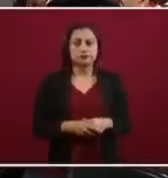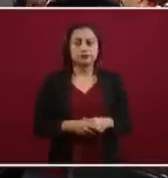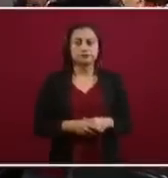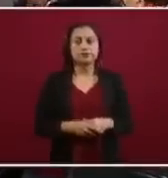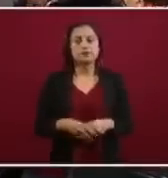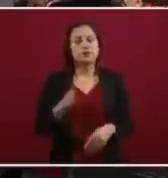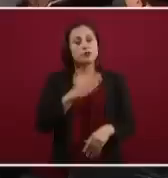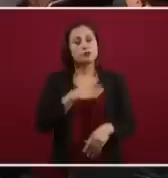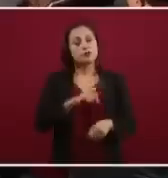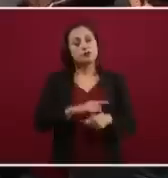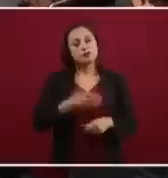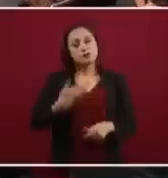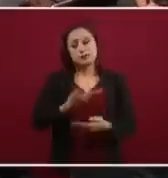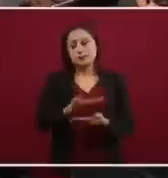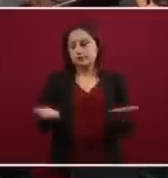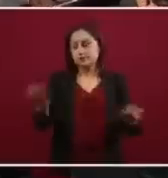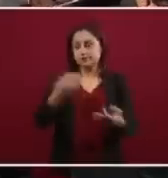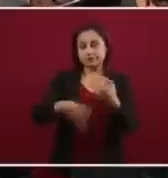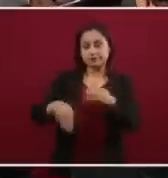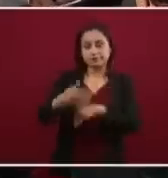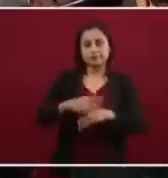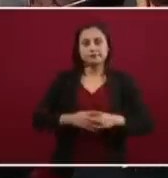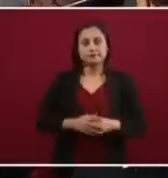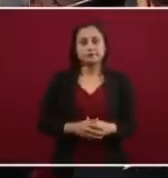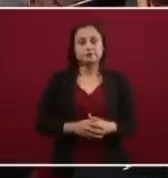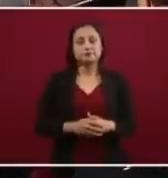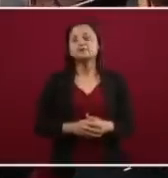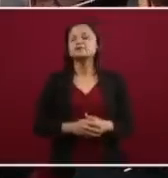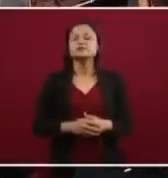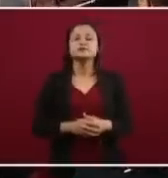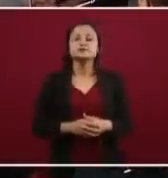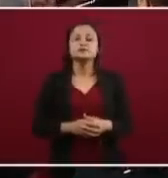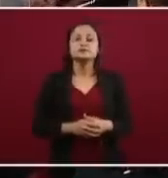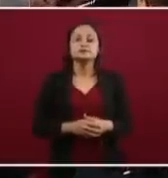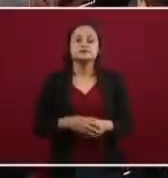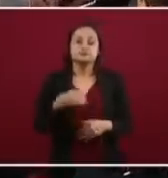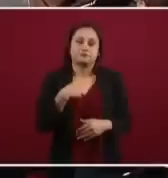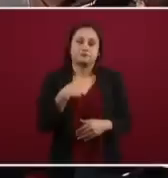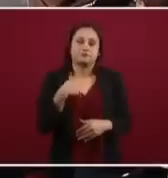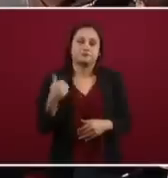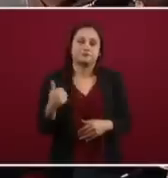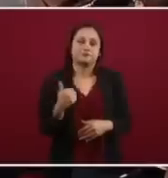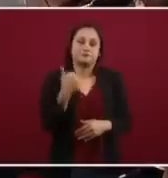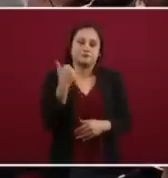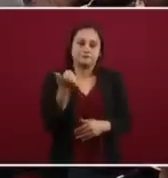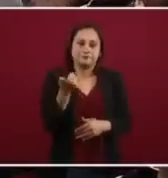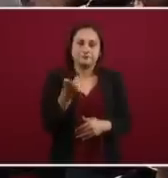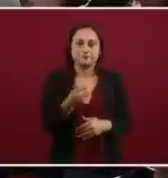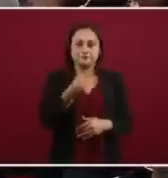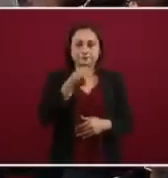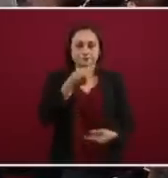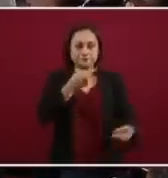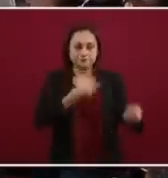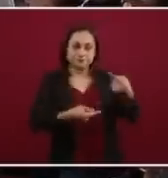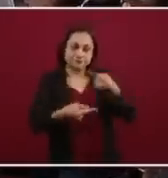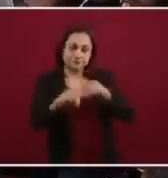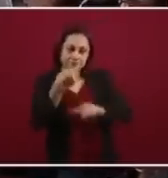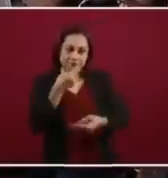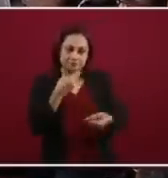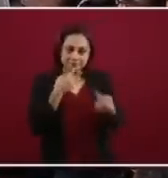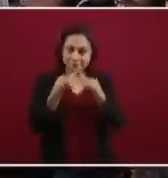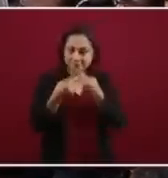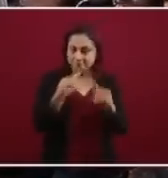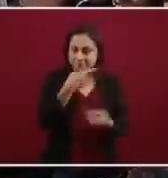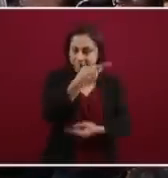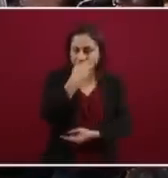Buenos días, presidente. Buenos días a todos. Antes que nada, aprovechando pues el diálogo de ida y vuelta, como usted dice,